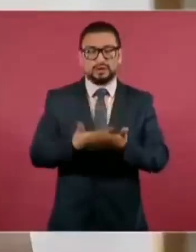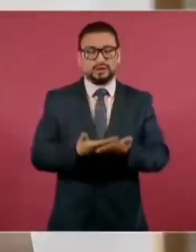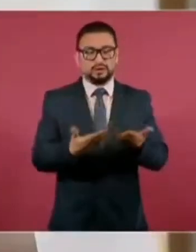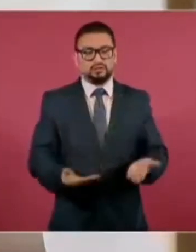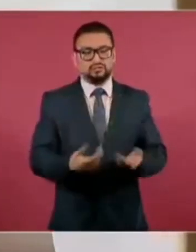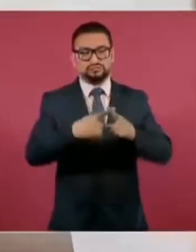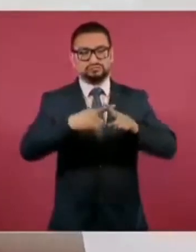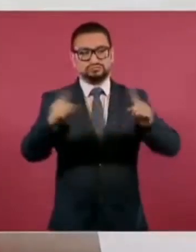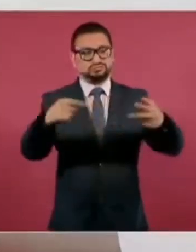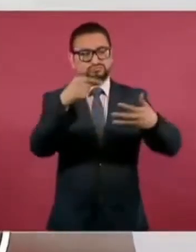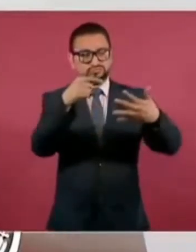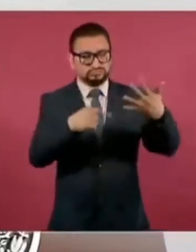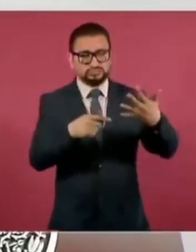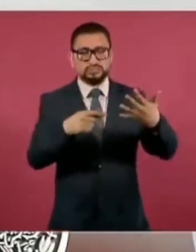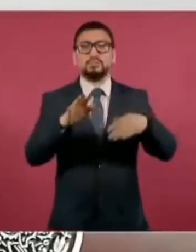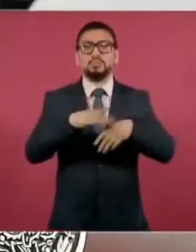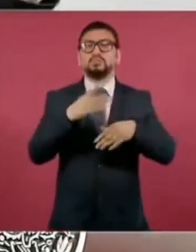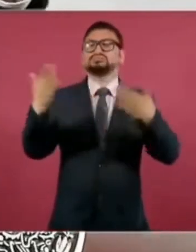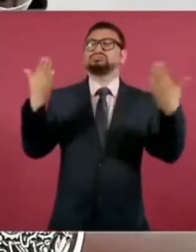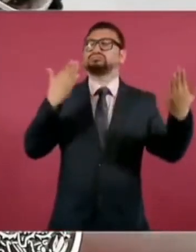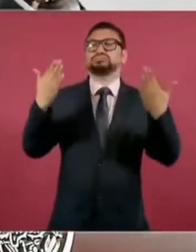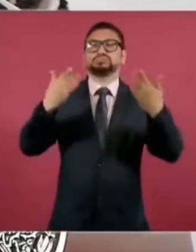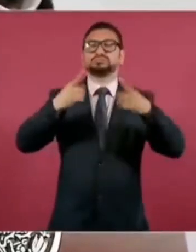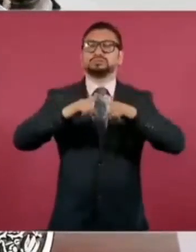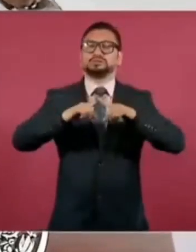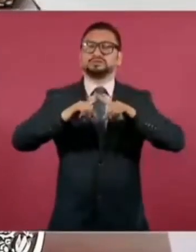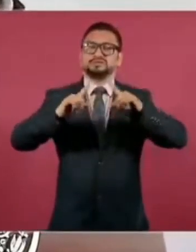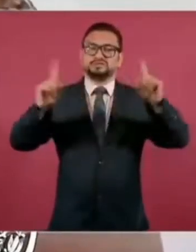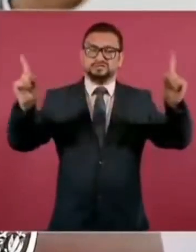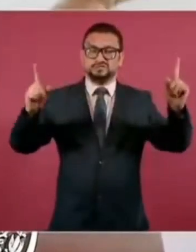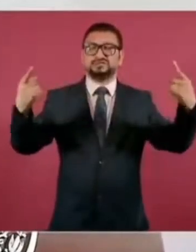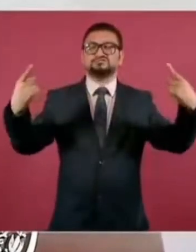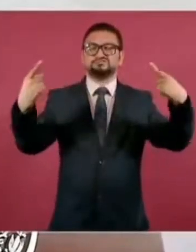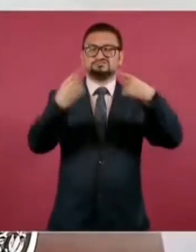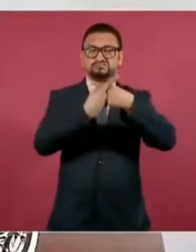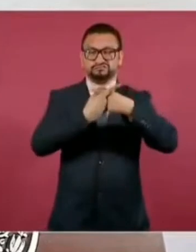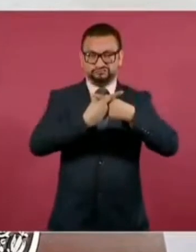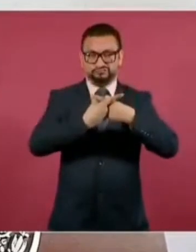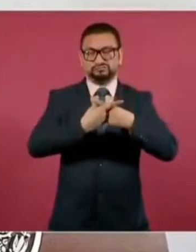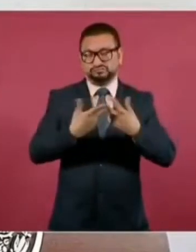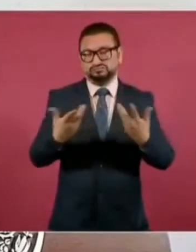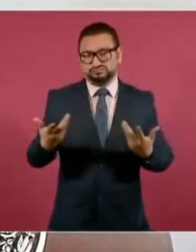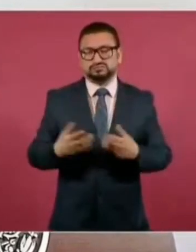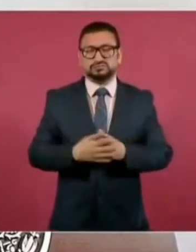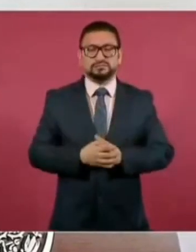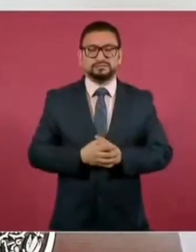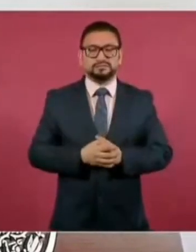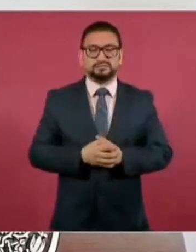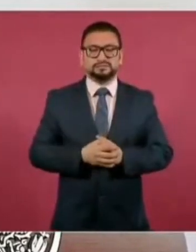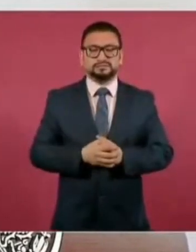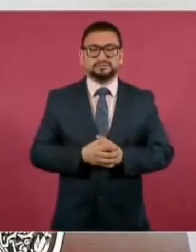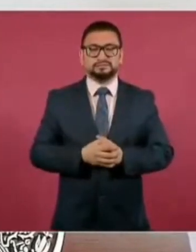porque son dos proyectos distintos, contrapuestos de nación.